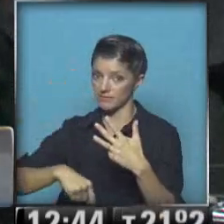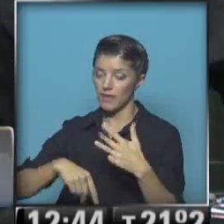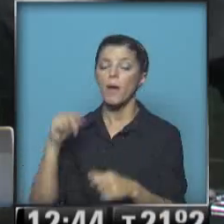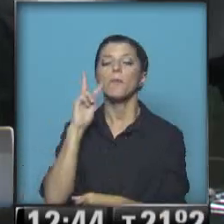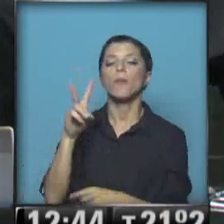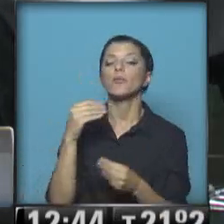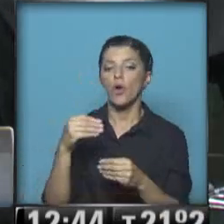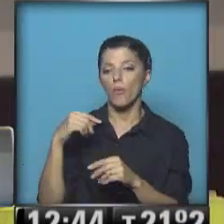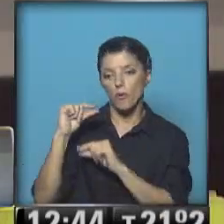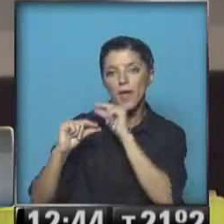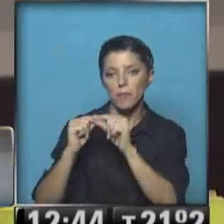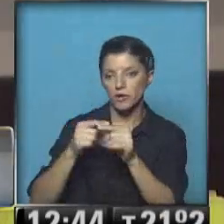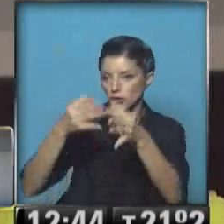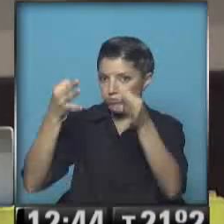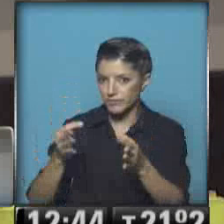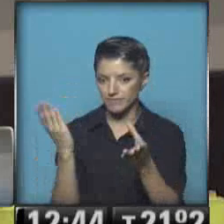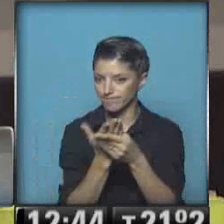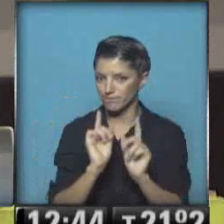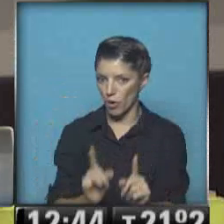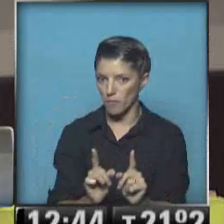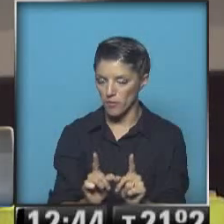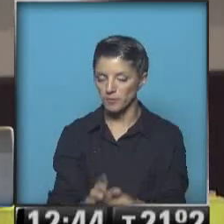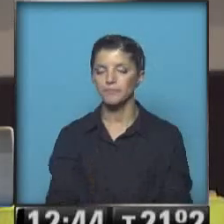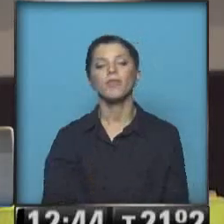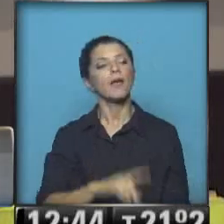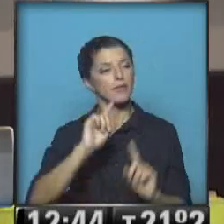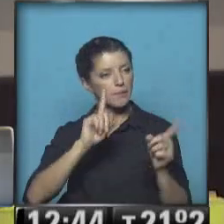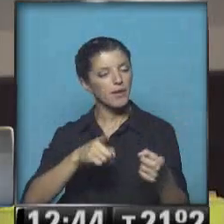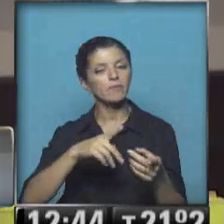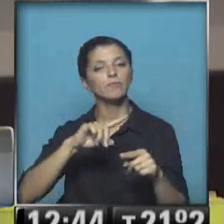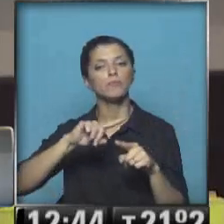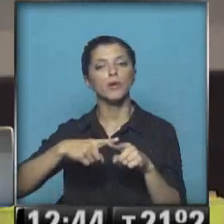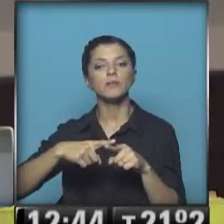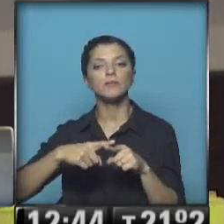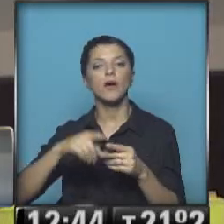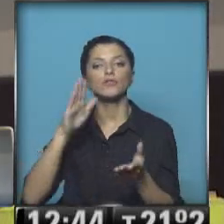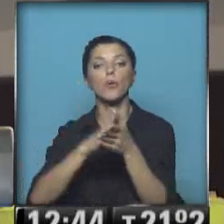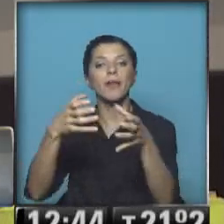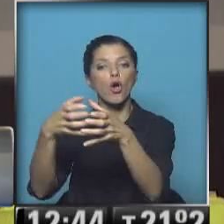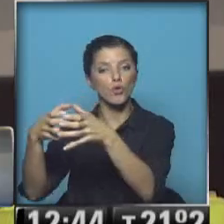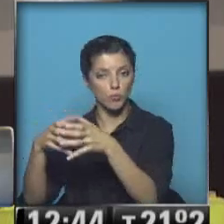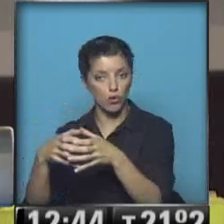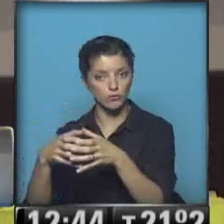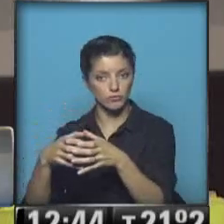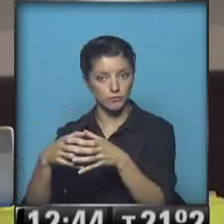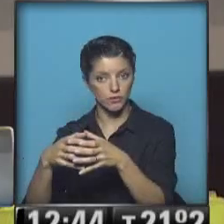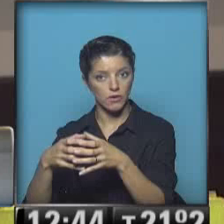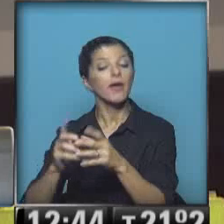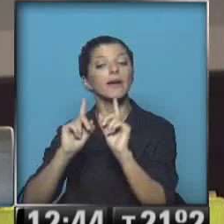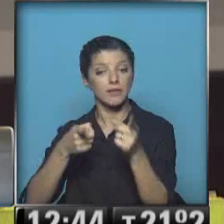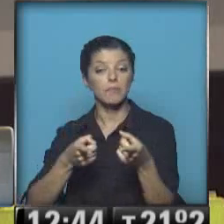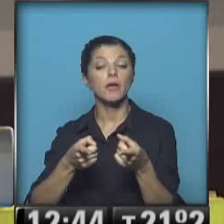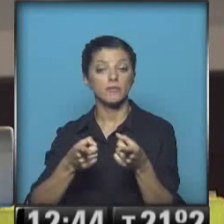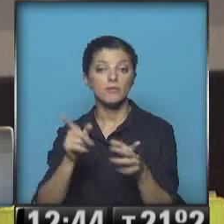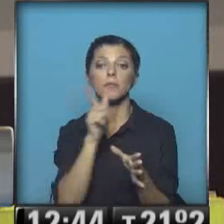cumple los pas exactamente y después la política que tienen respecto de de estos grupos que también se asemeja